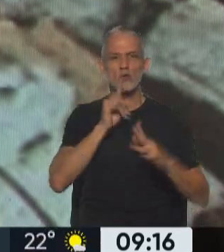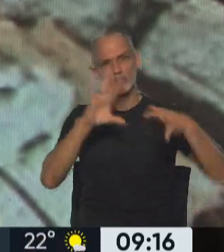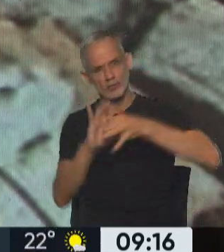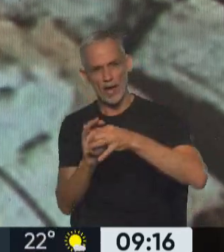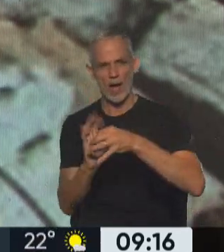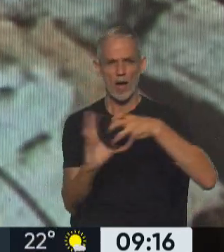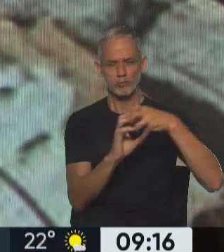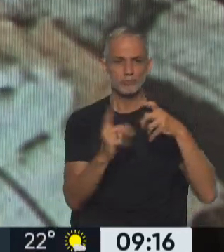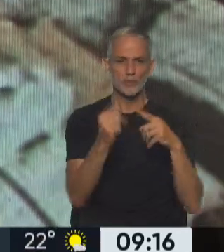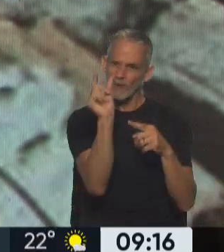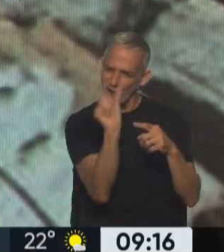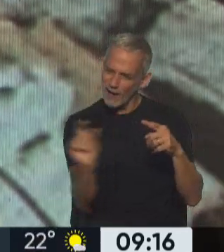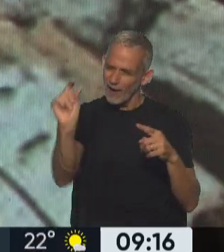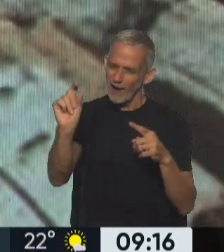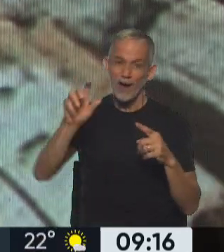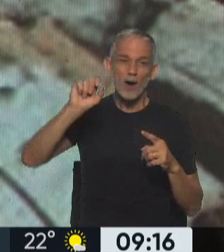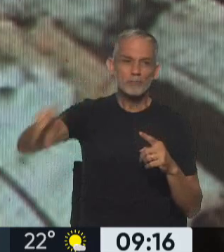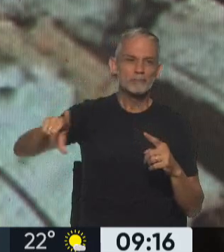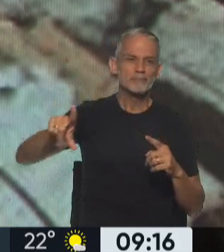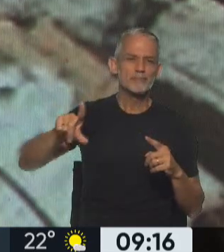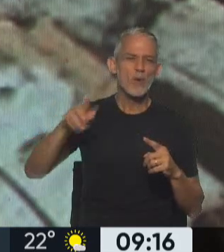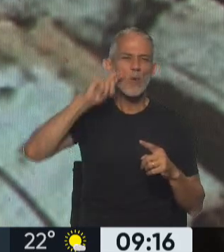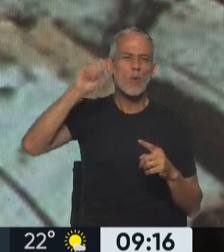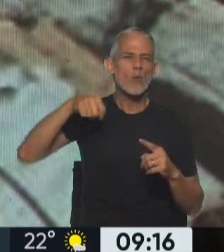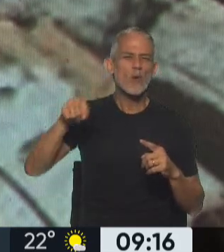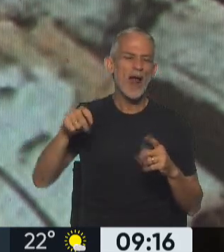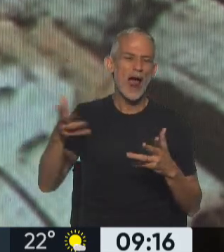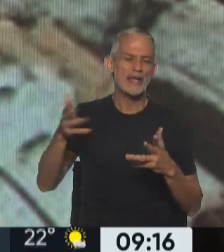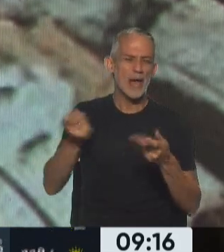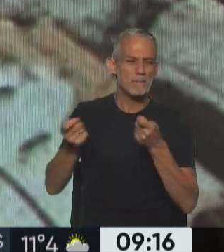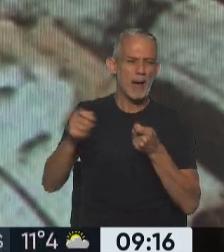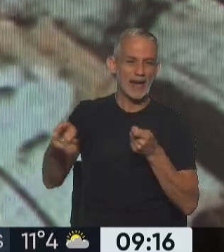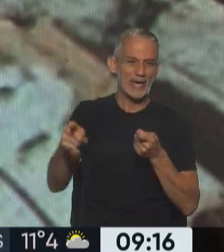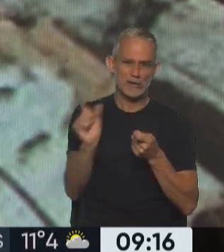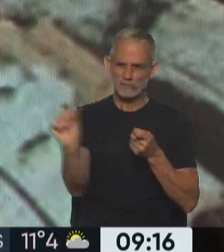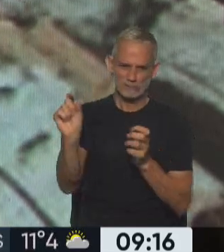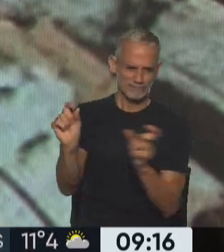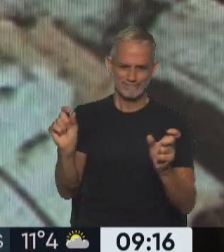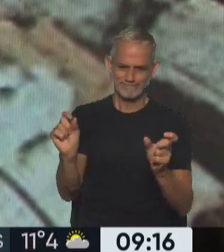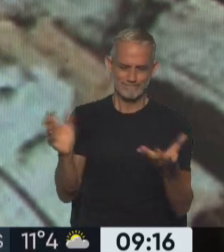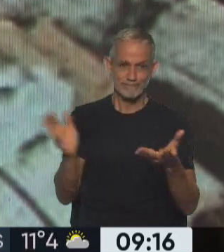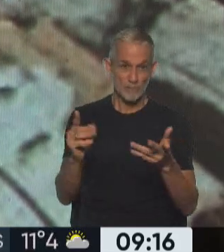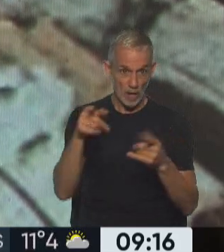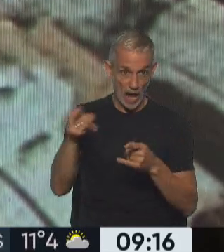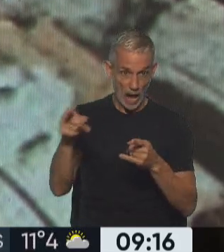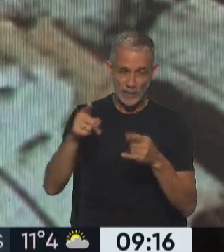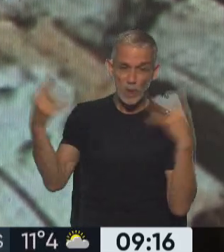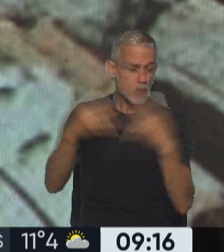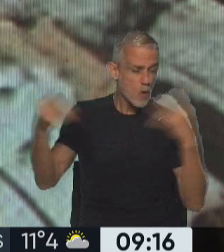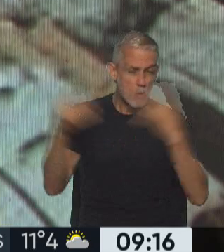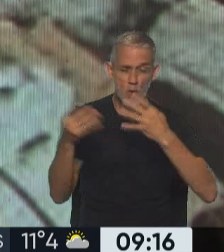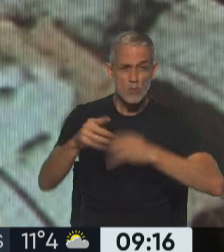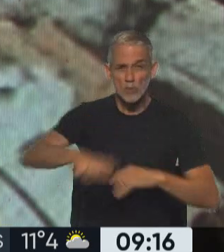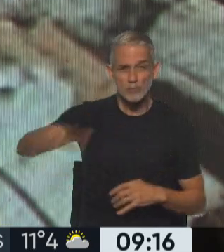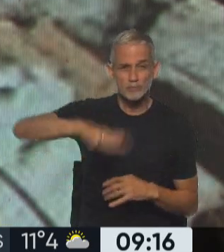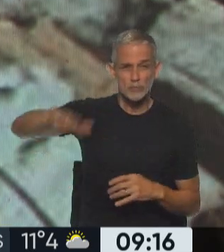hay una parte que todavía pertenece en términos de control a Ucrania. Se están produciendo muy fuertes combates en la